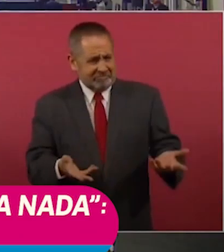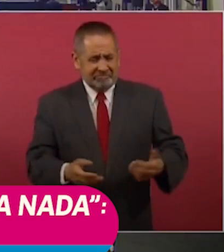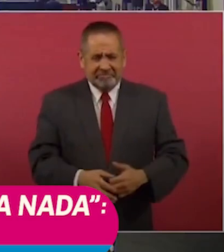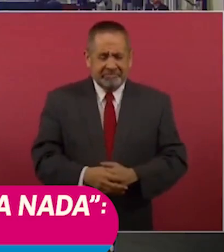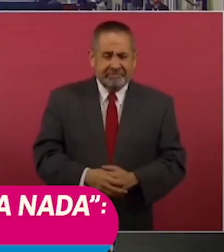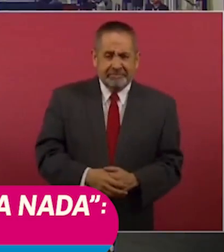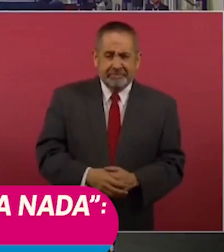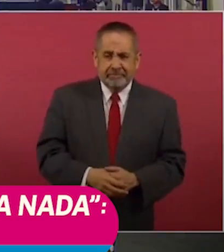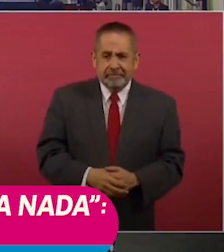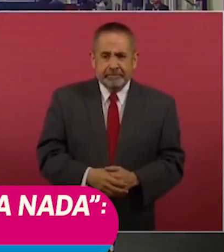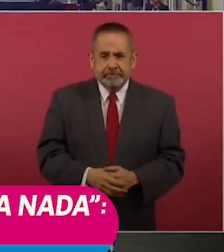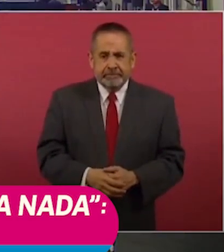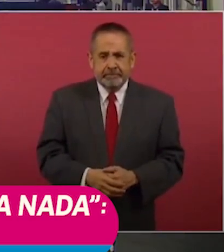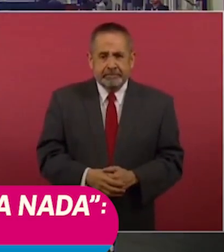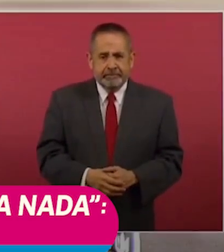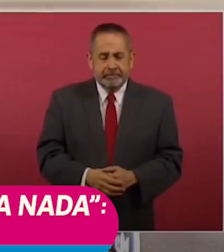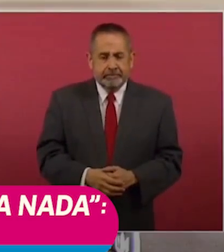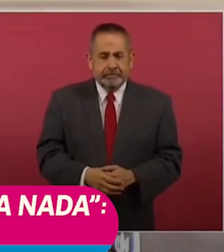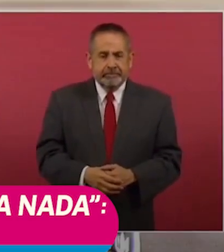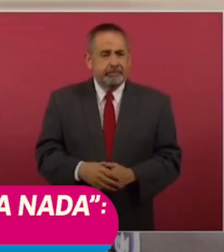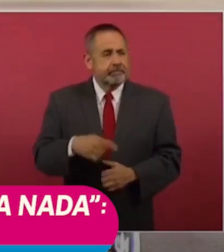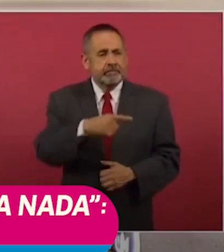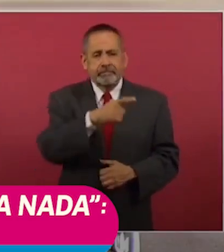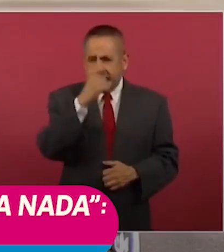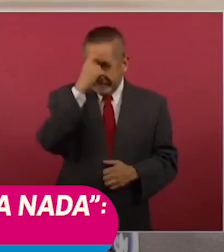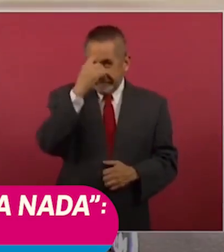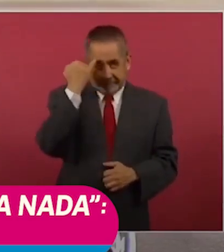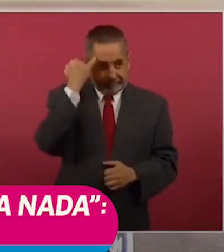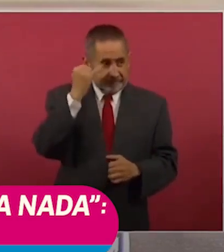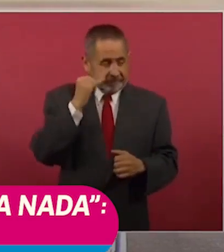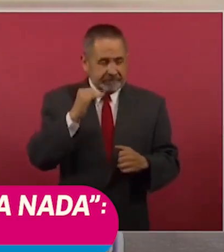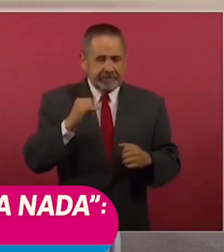que lo crearon para